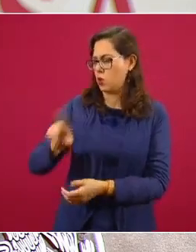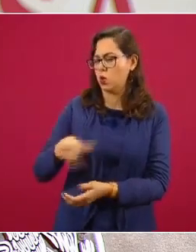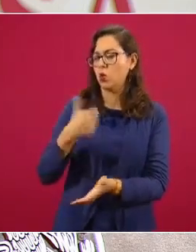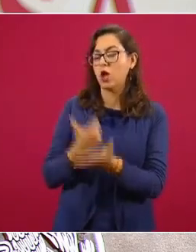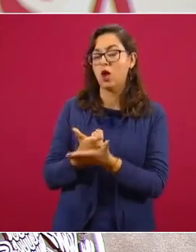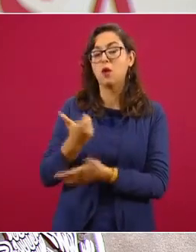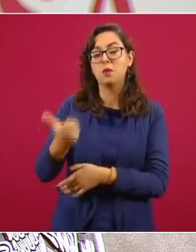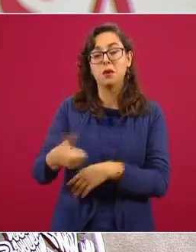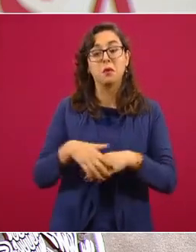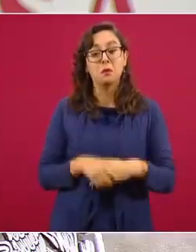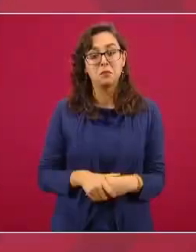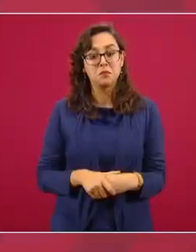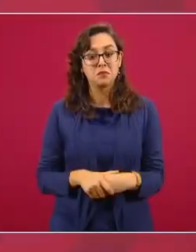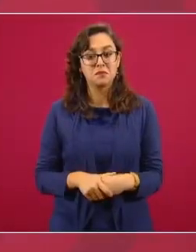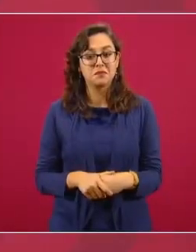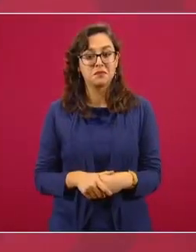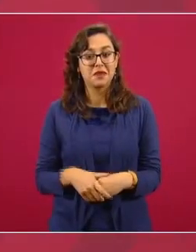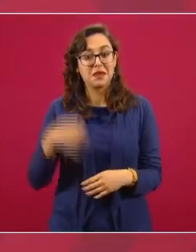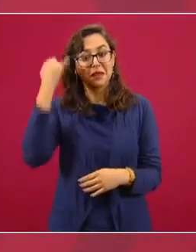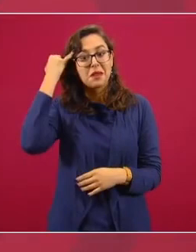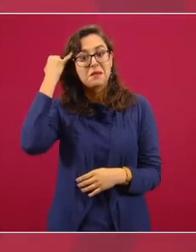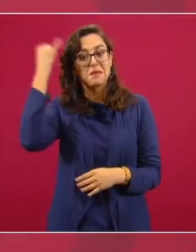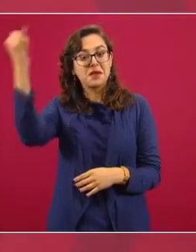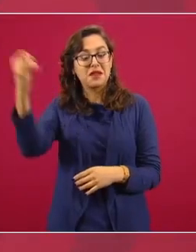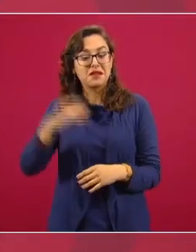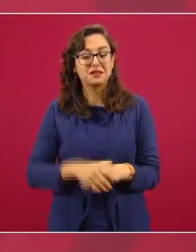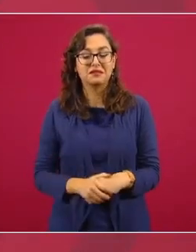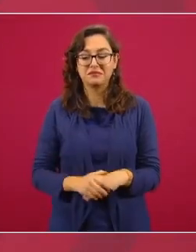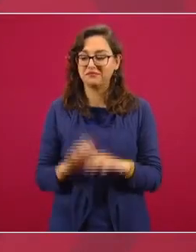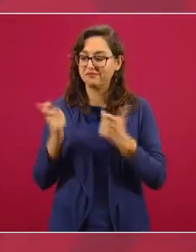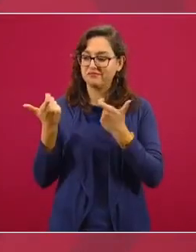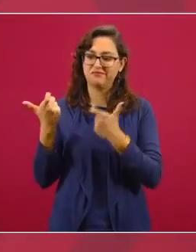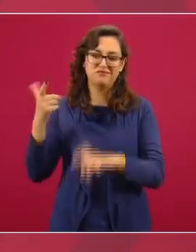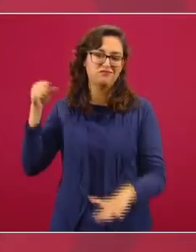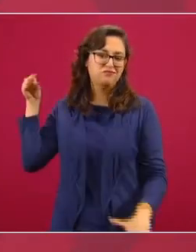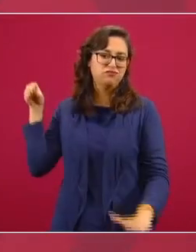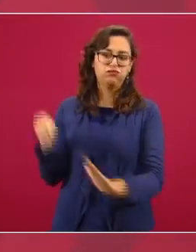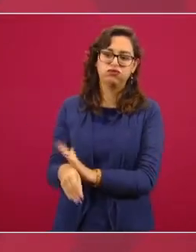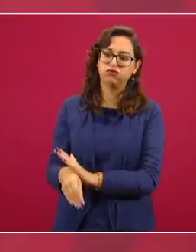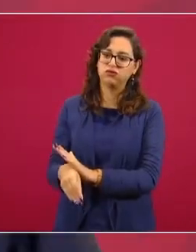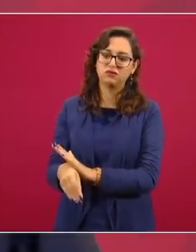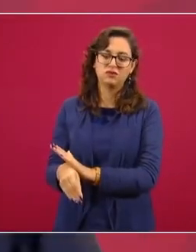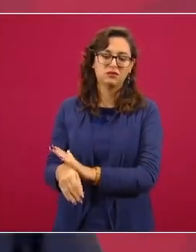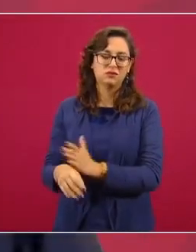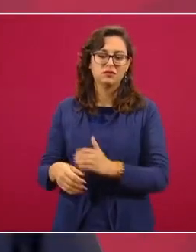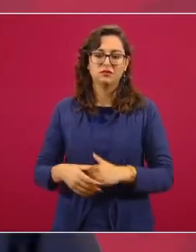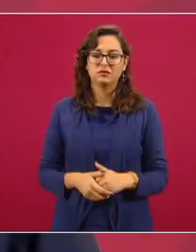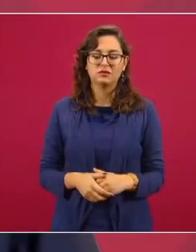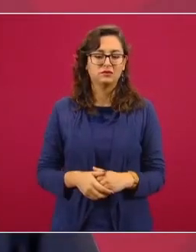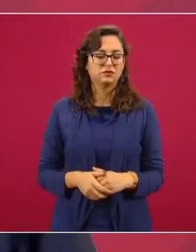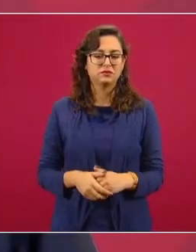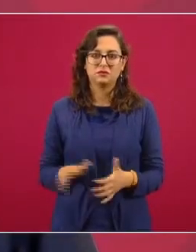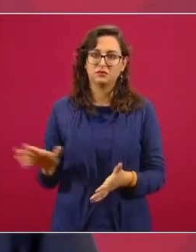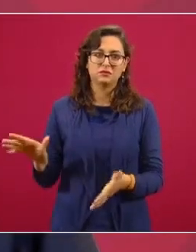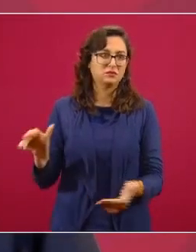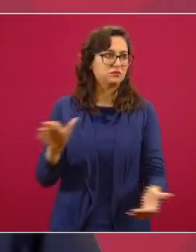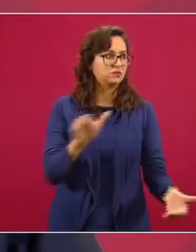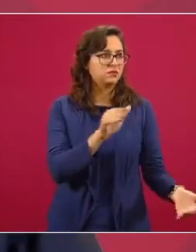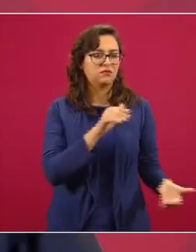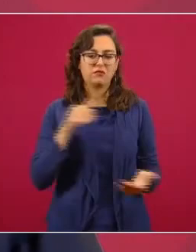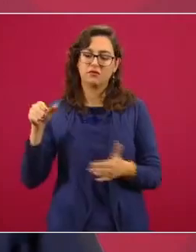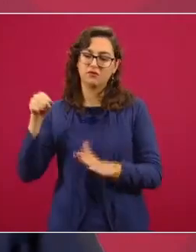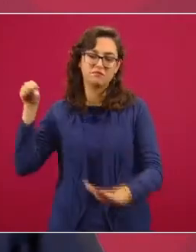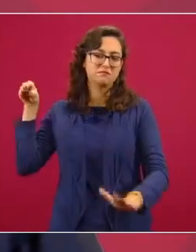pues se nos hubiese caído la hacienda pública, se nos hubiese caído la recaudación